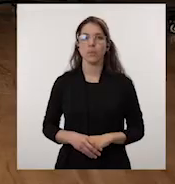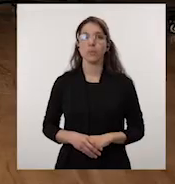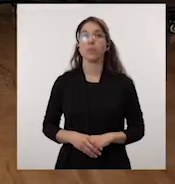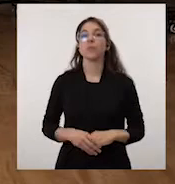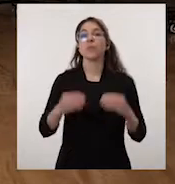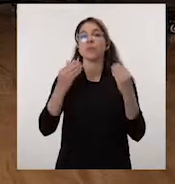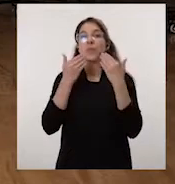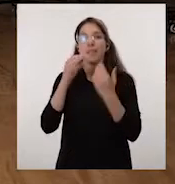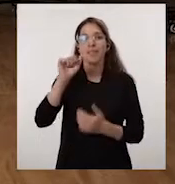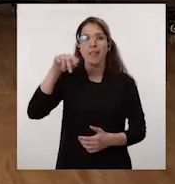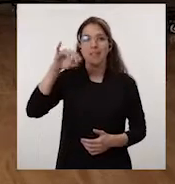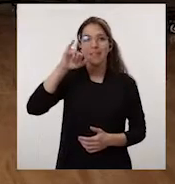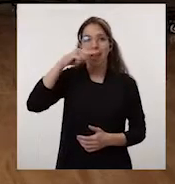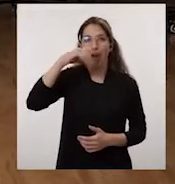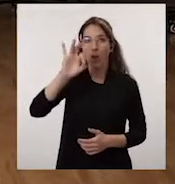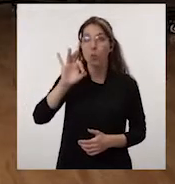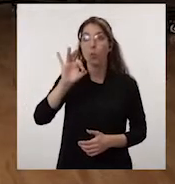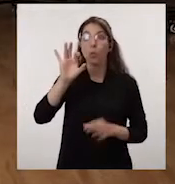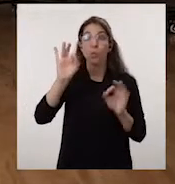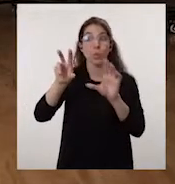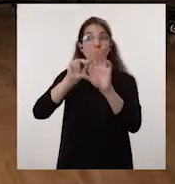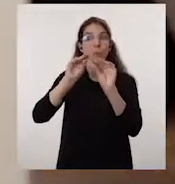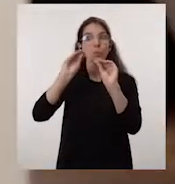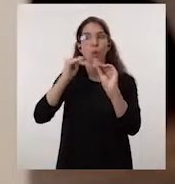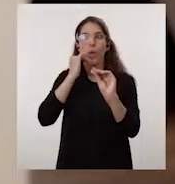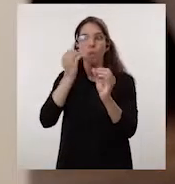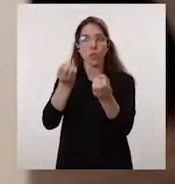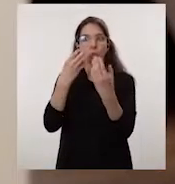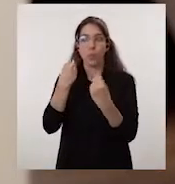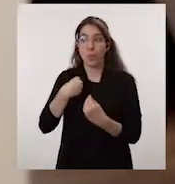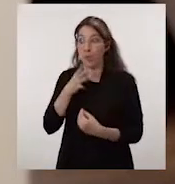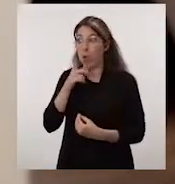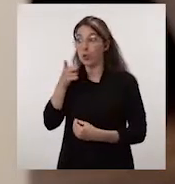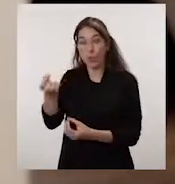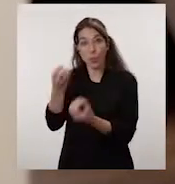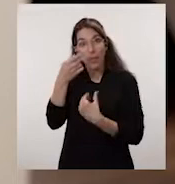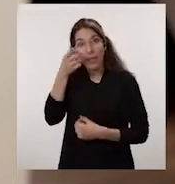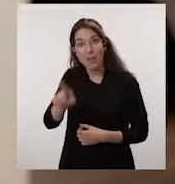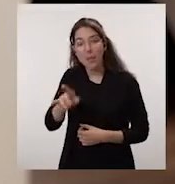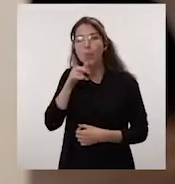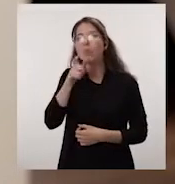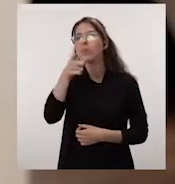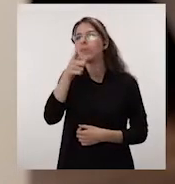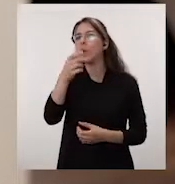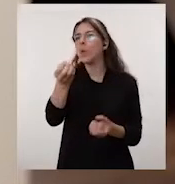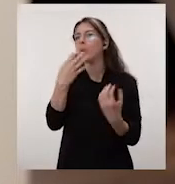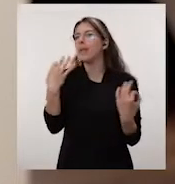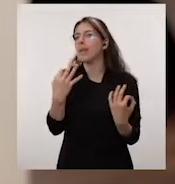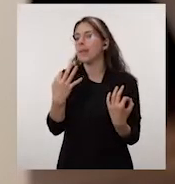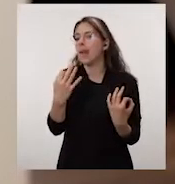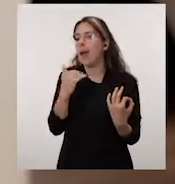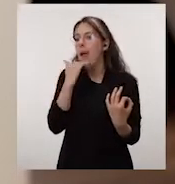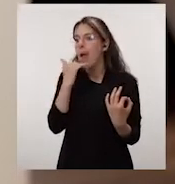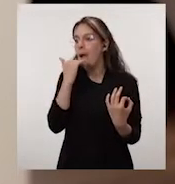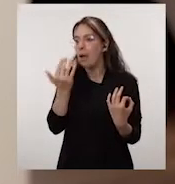muchas gracias santiago santiago en su vídeo casi nos ha contado lo que nos vas a contar ahora porque yo nos ha contado que algo que